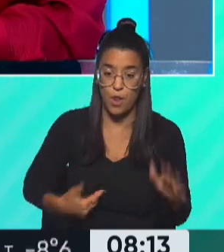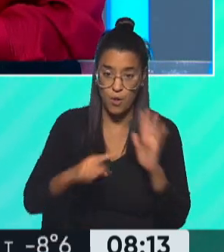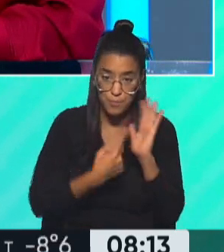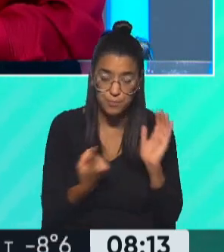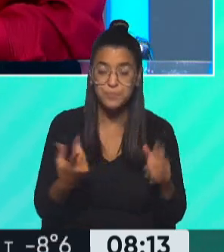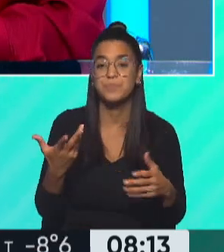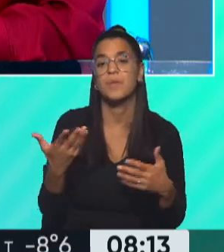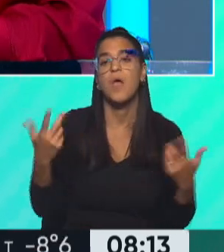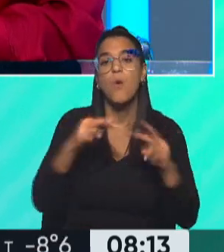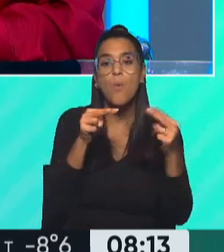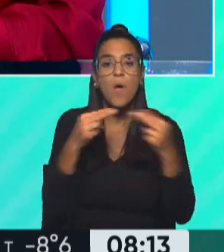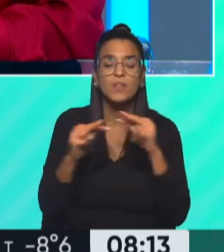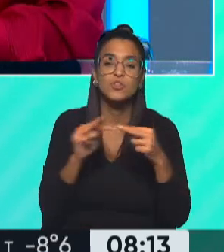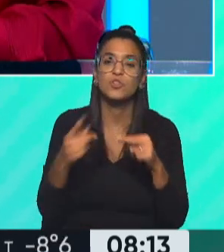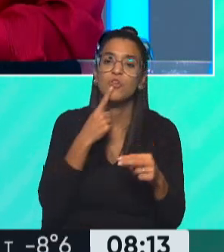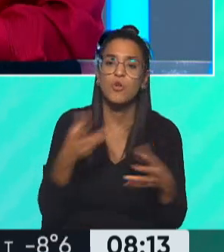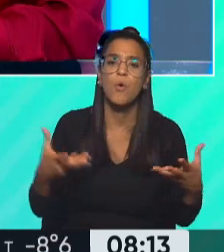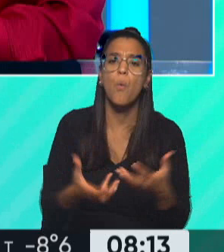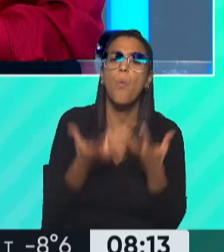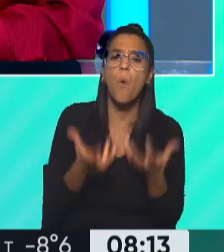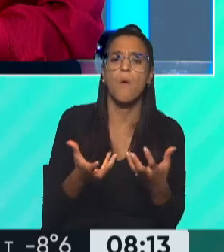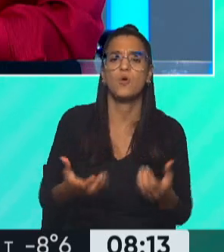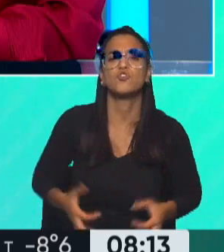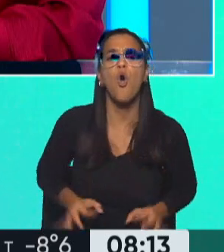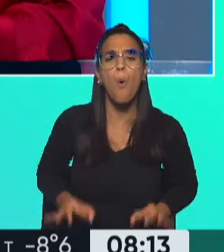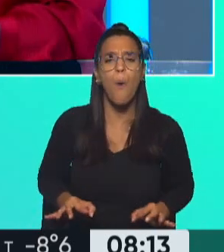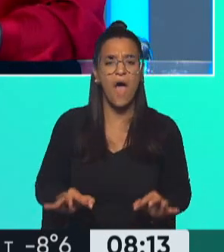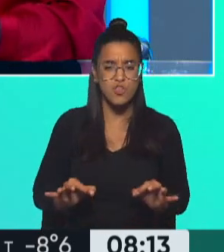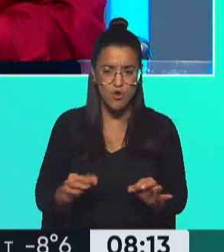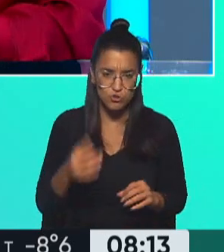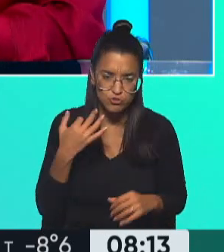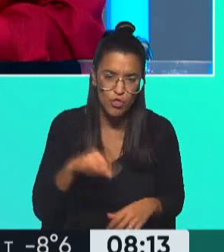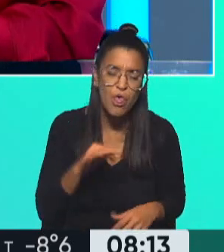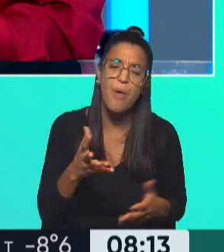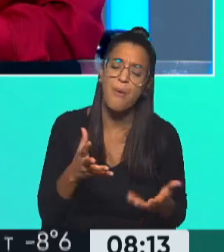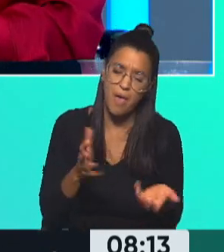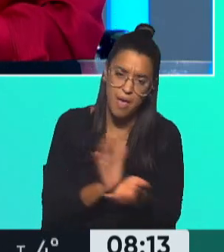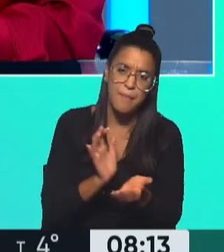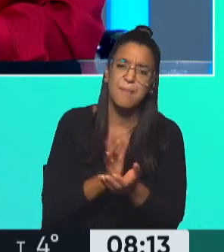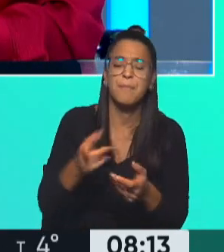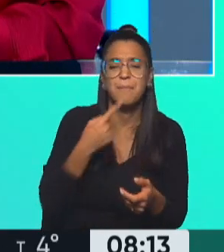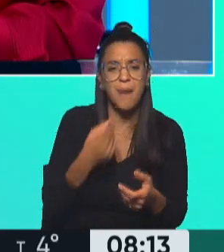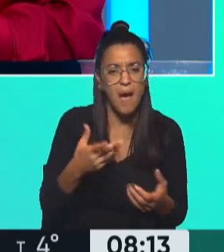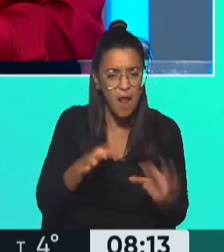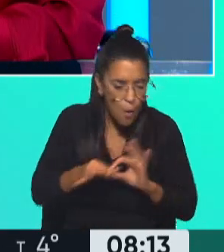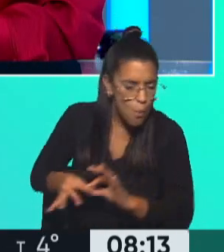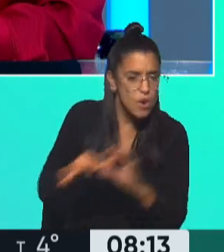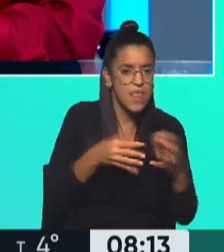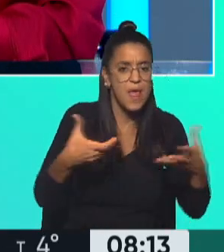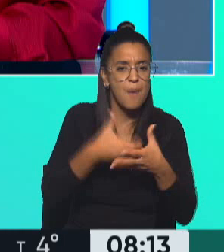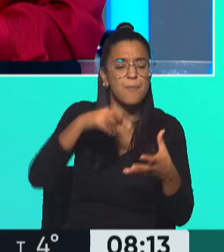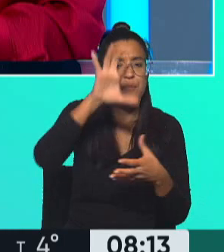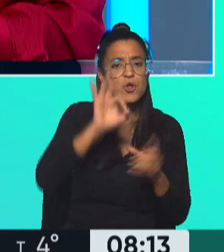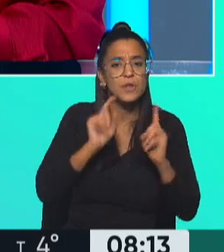generación argentina dijo que hay que poner muchos huevos y ovarios para bueno garantizar la unidad en el pro pero además